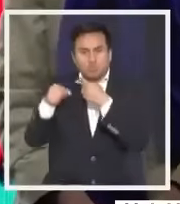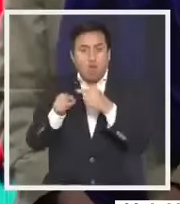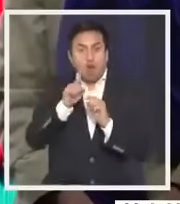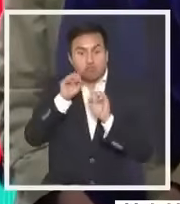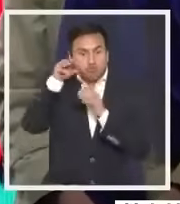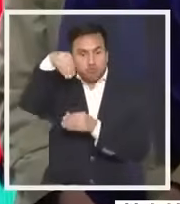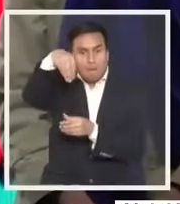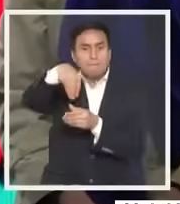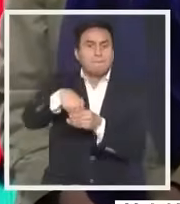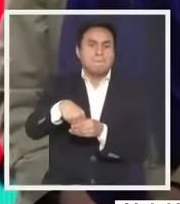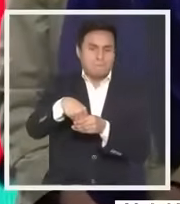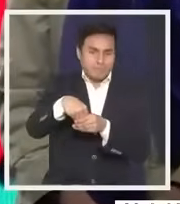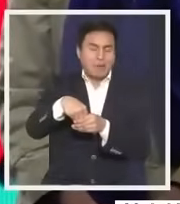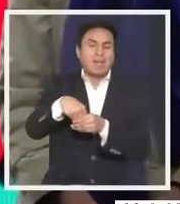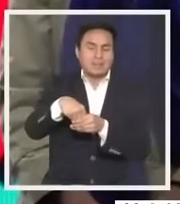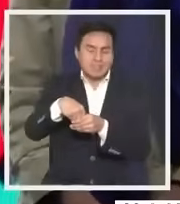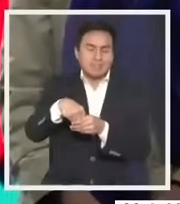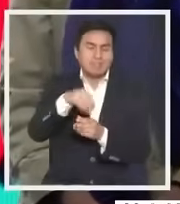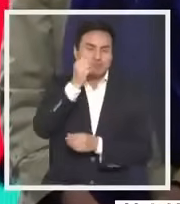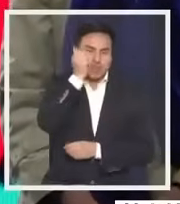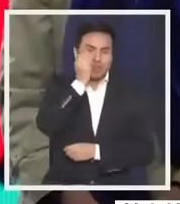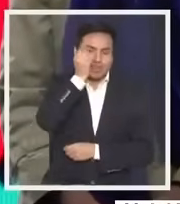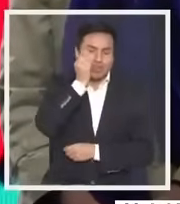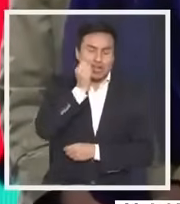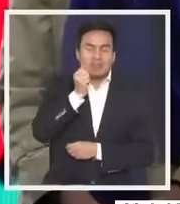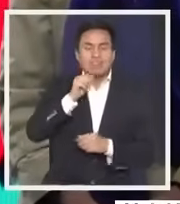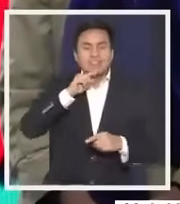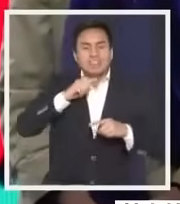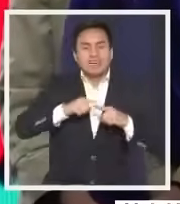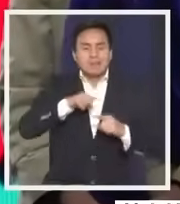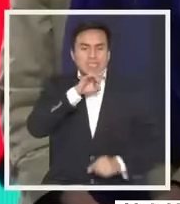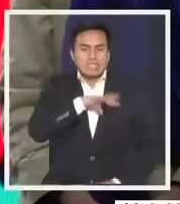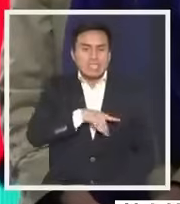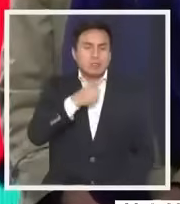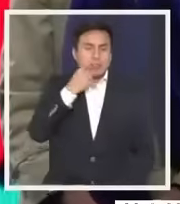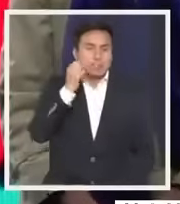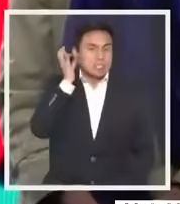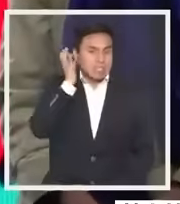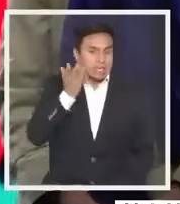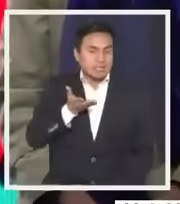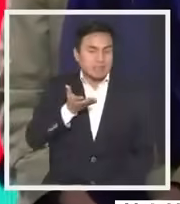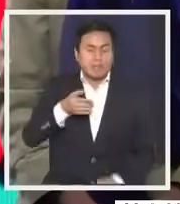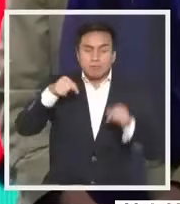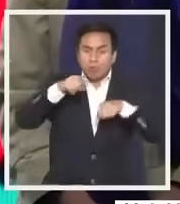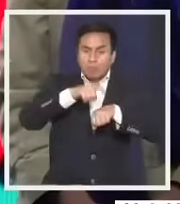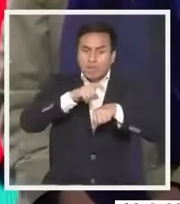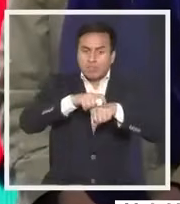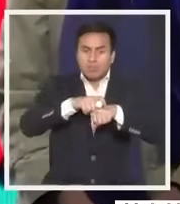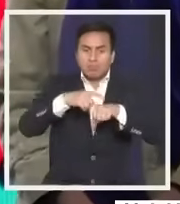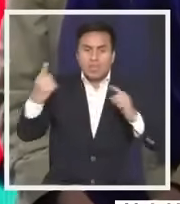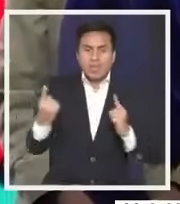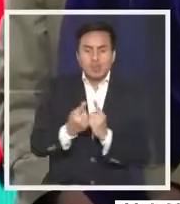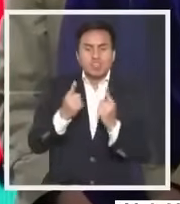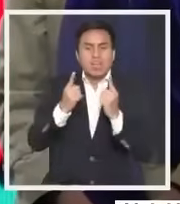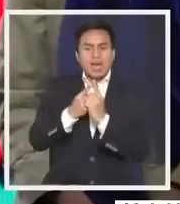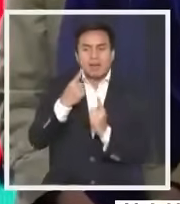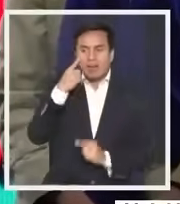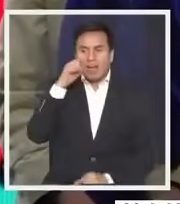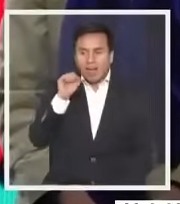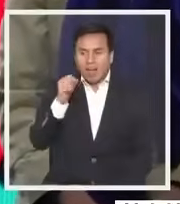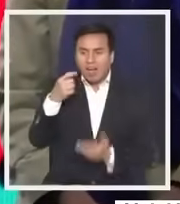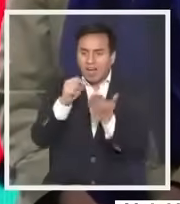costumbres que forman parte muy querida de lo que nos hace llamarnos chilenos y chilenas. Y este es un momento en que nos encontramos, nos